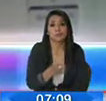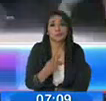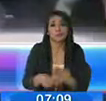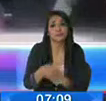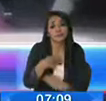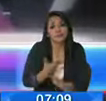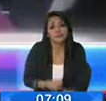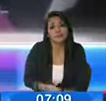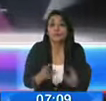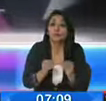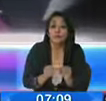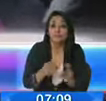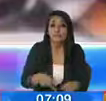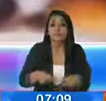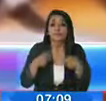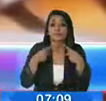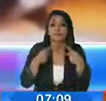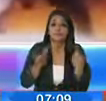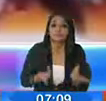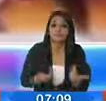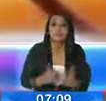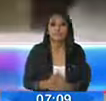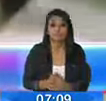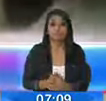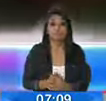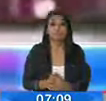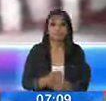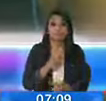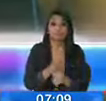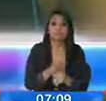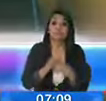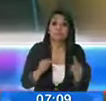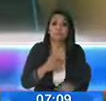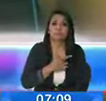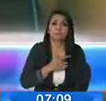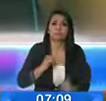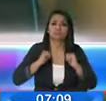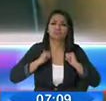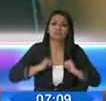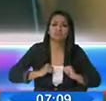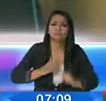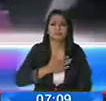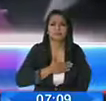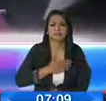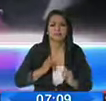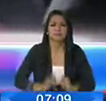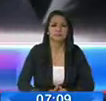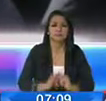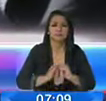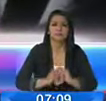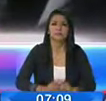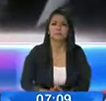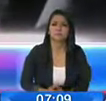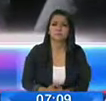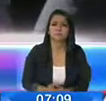primo. Sin embargo, la pena por la pérdida del ser querido persiste en el alma dolorida de sus familiares.